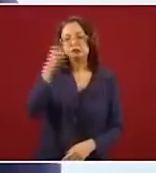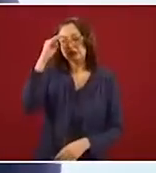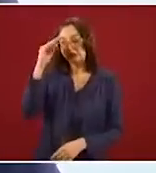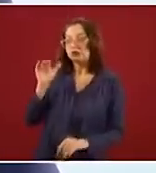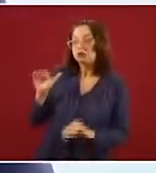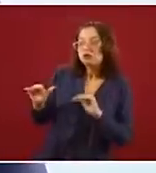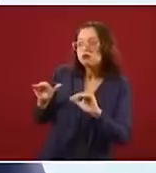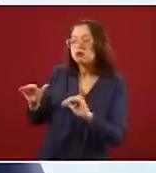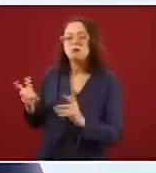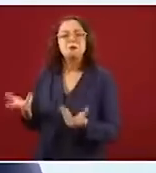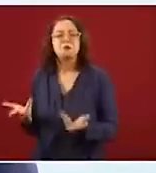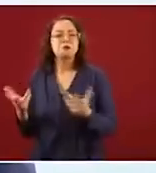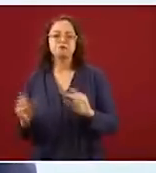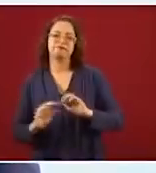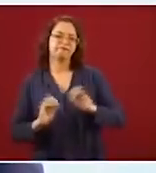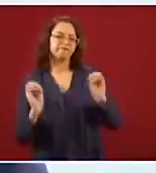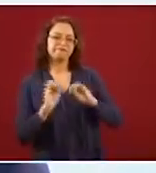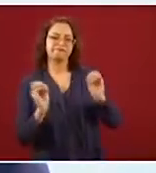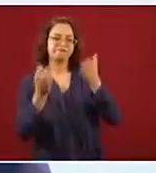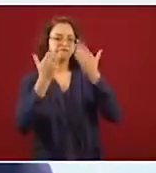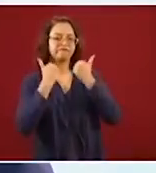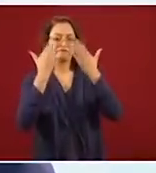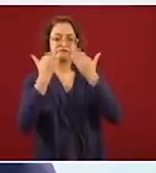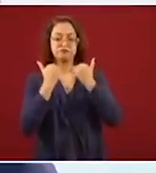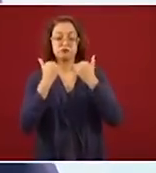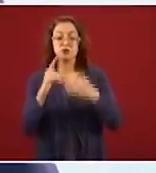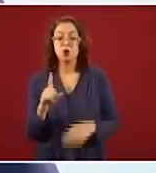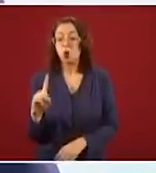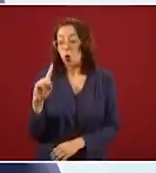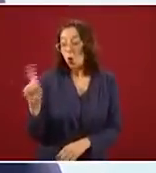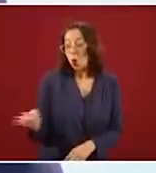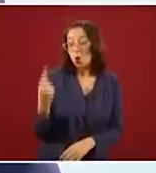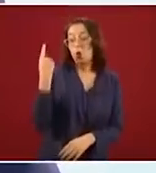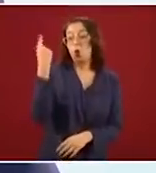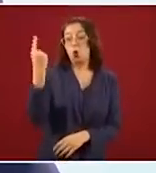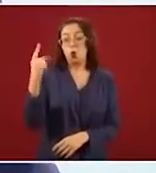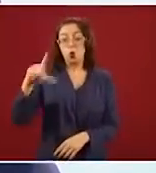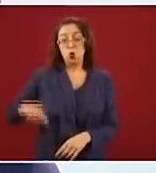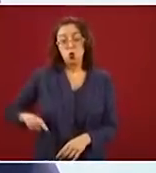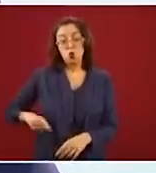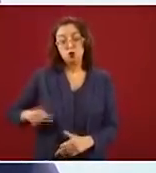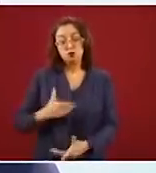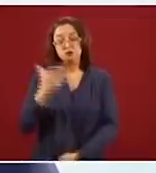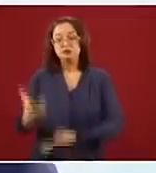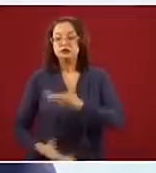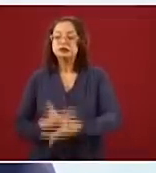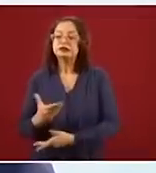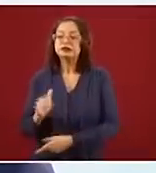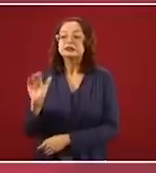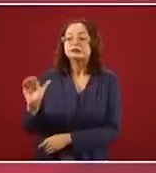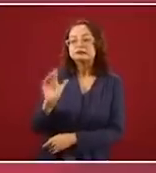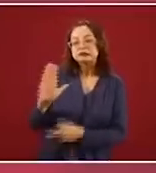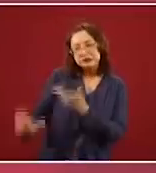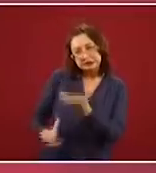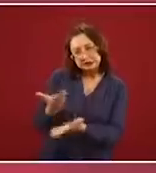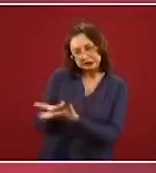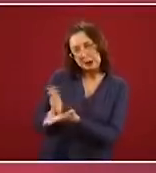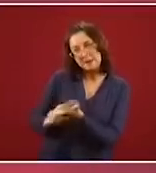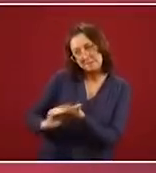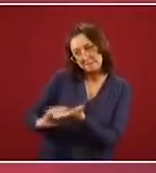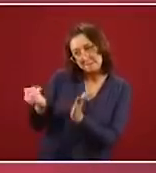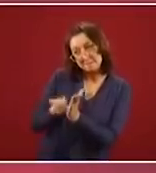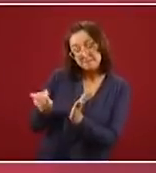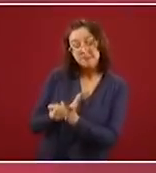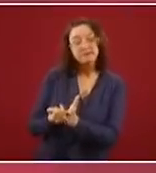Y no se atreve un funcionario a hacerme un planteamiento de eso, porque se